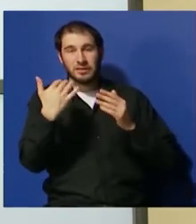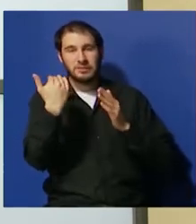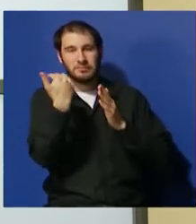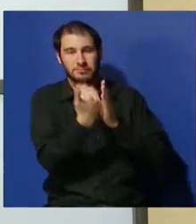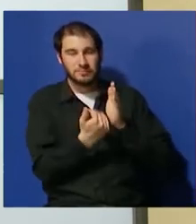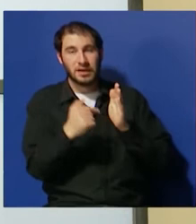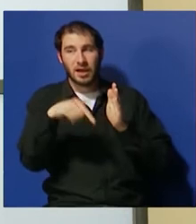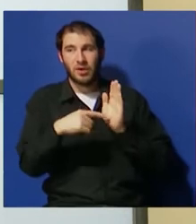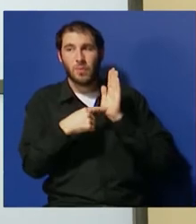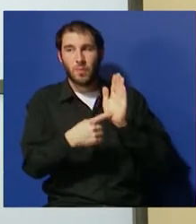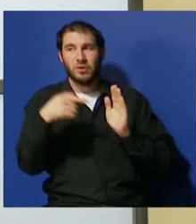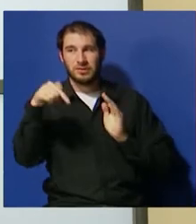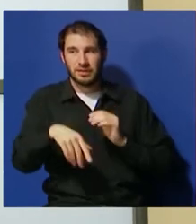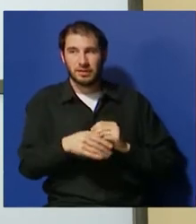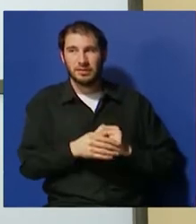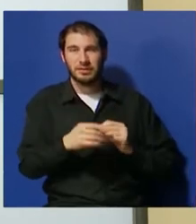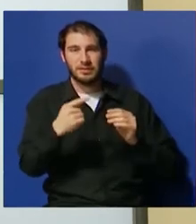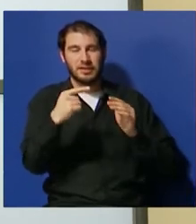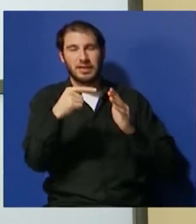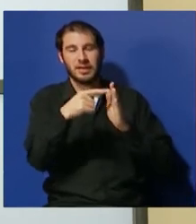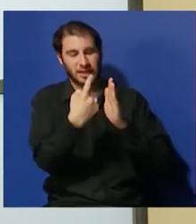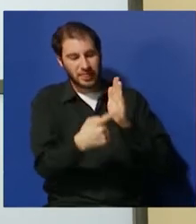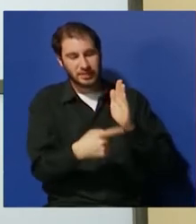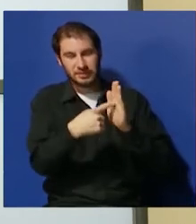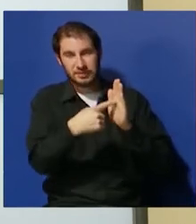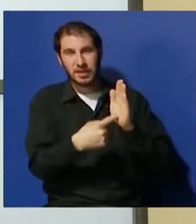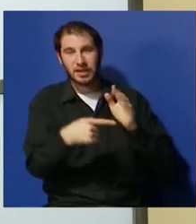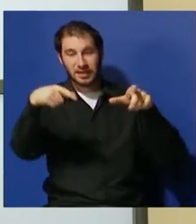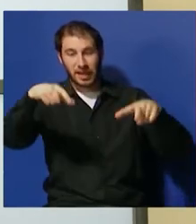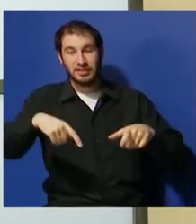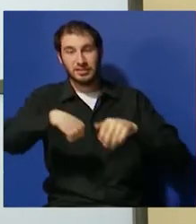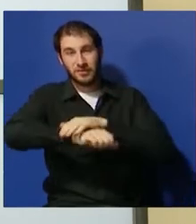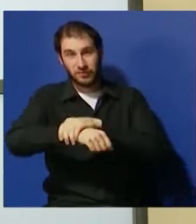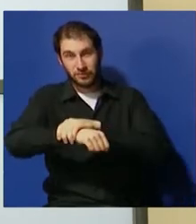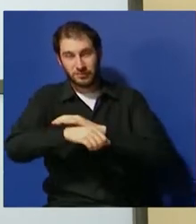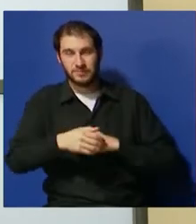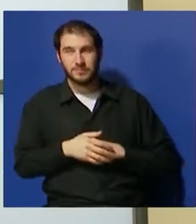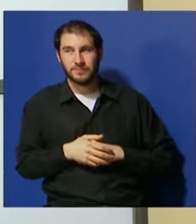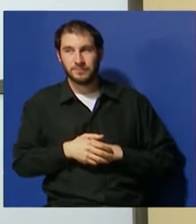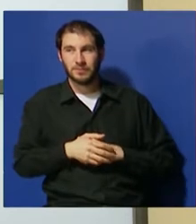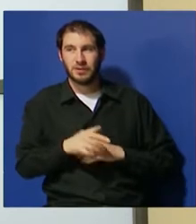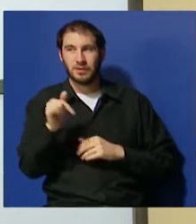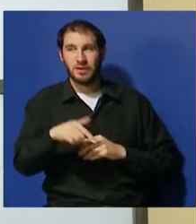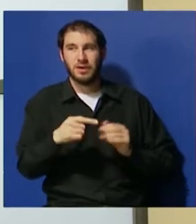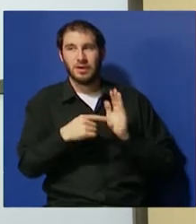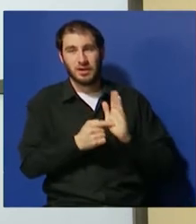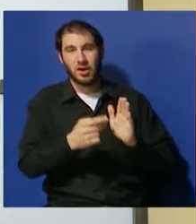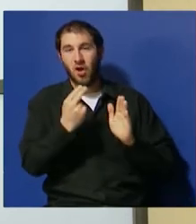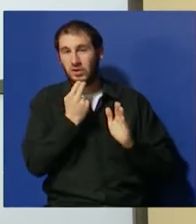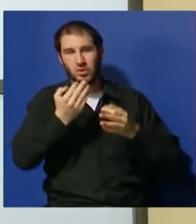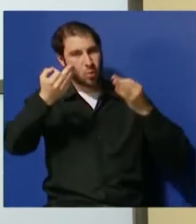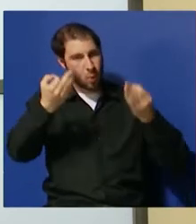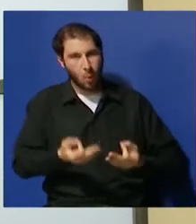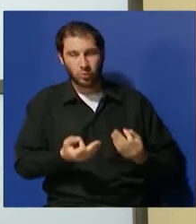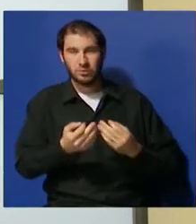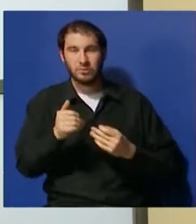ver, lo vamos a mostrar un poquito acá. Y el índice es justamente una cancha de fútbol. Así que queríamos dejarlo en 11 justo, como